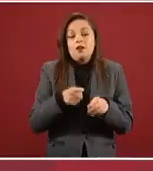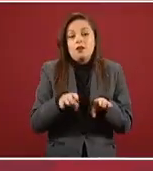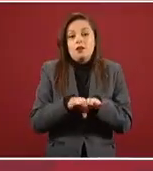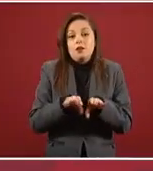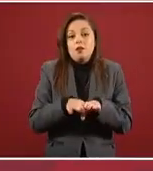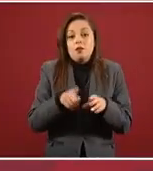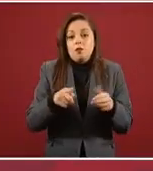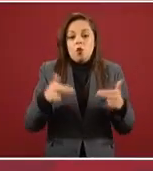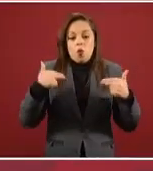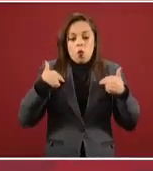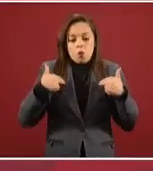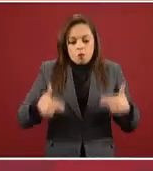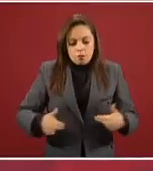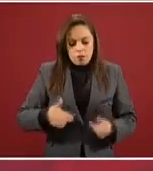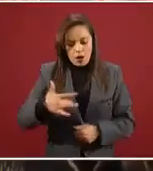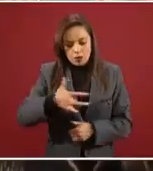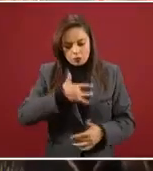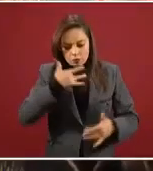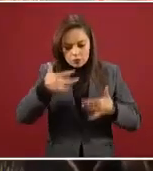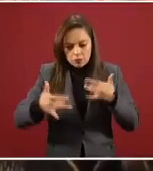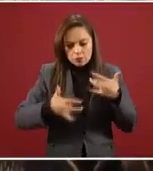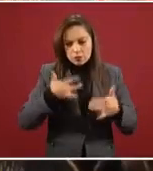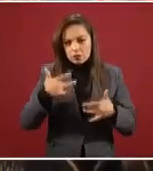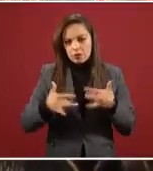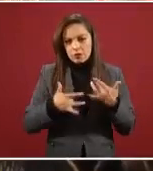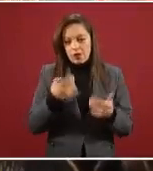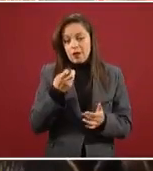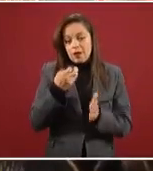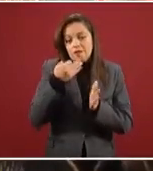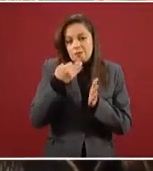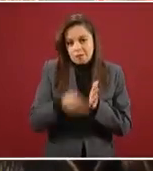no siendo verdaderamente